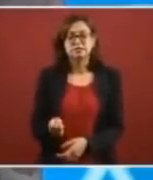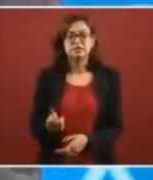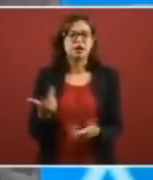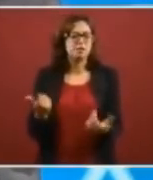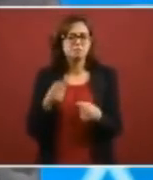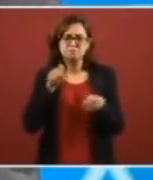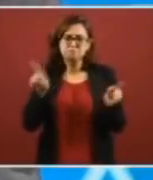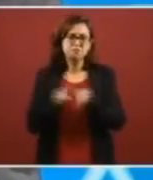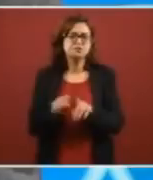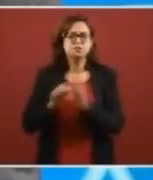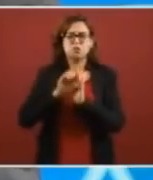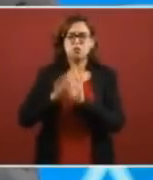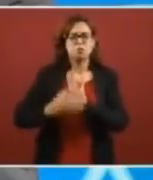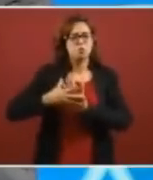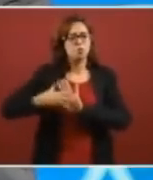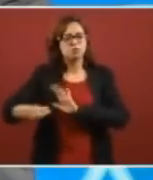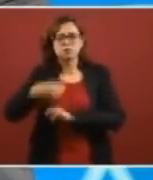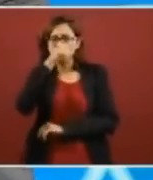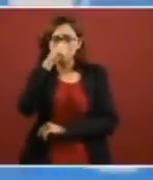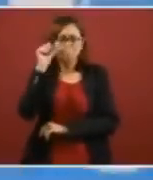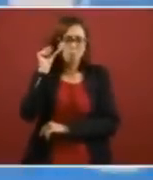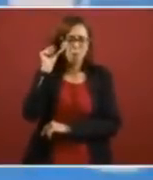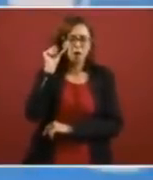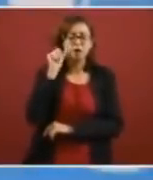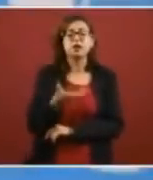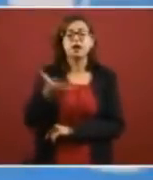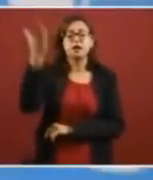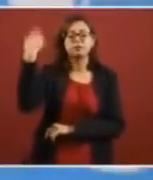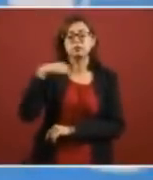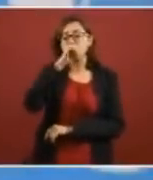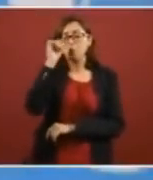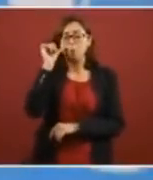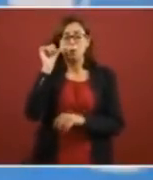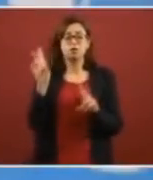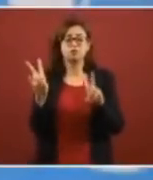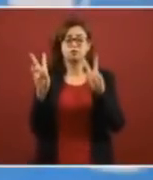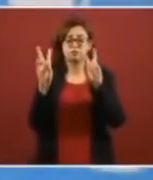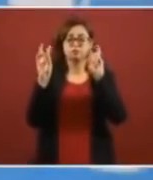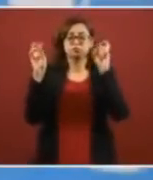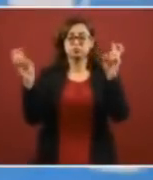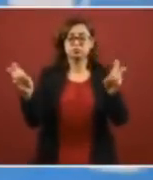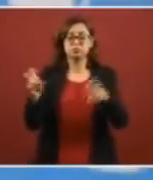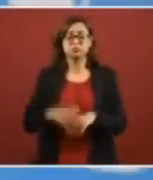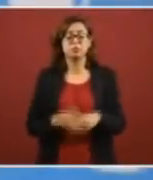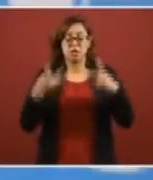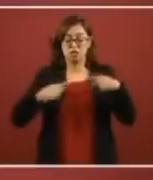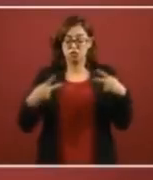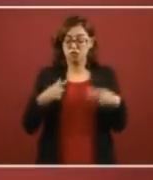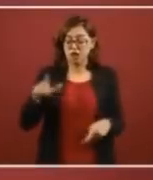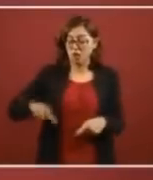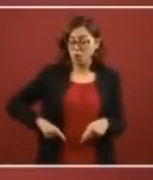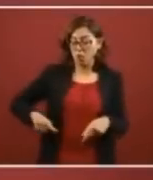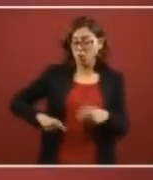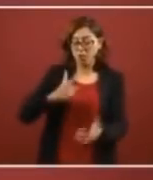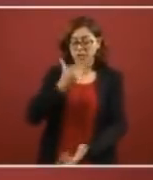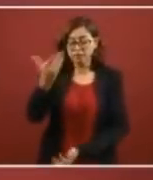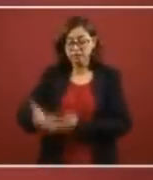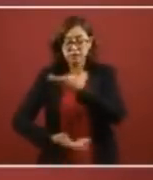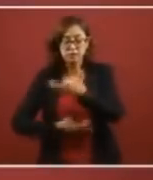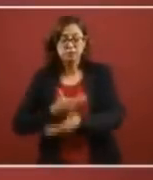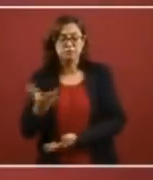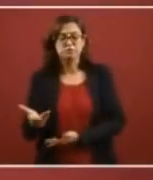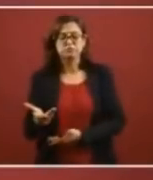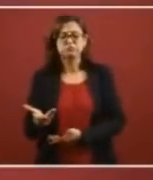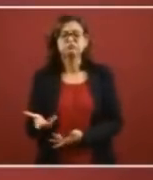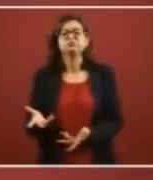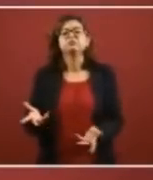juarista. El presidente Juárez decía que el funcionario, el servidor público,